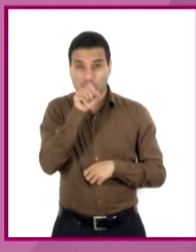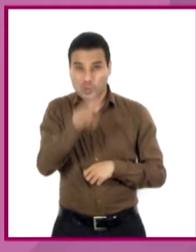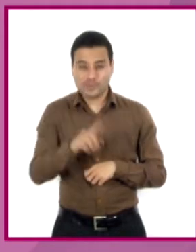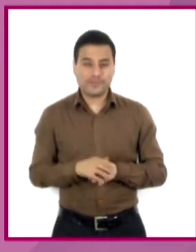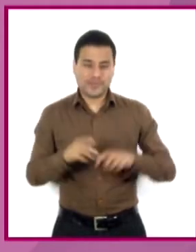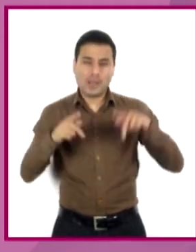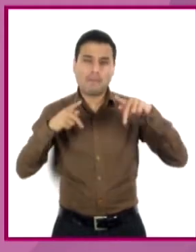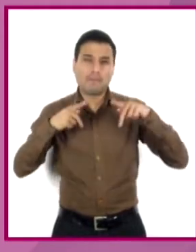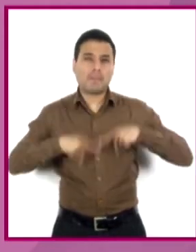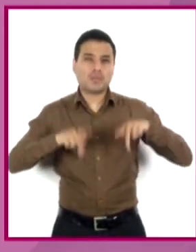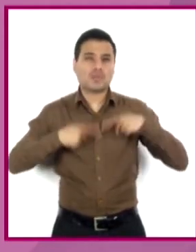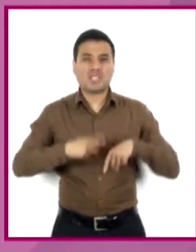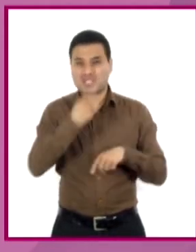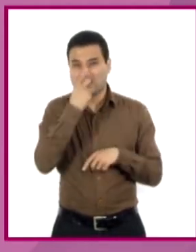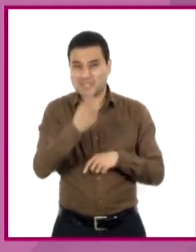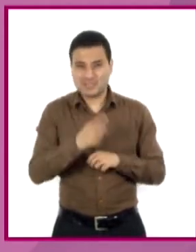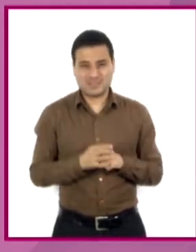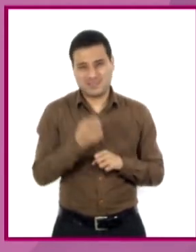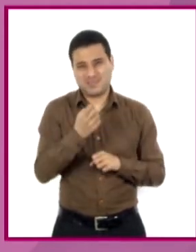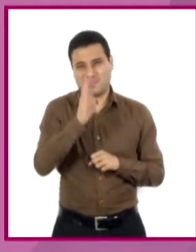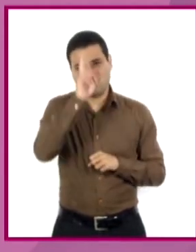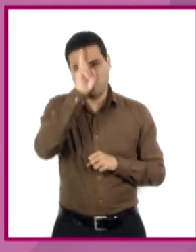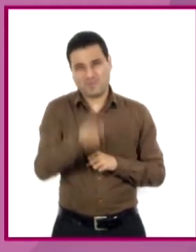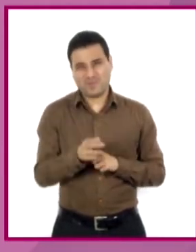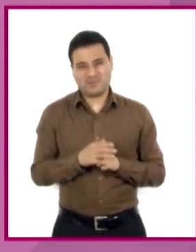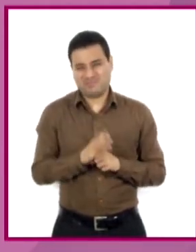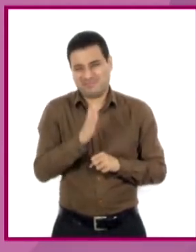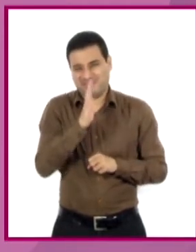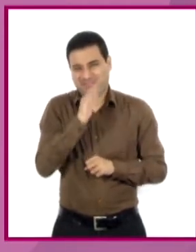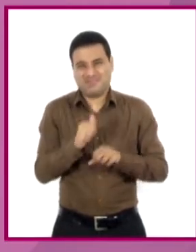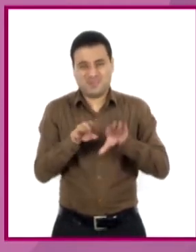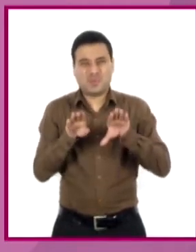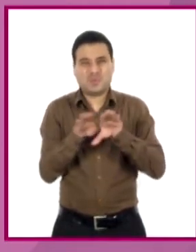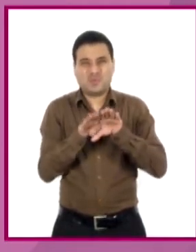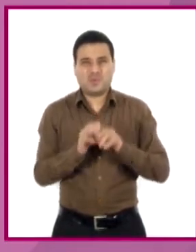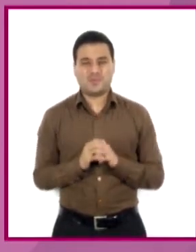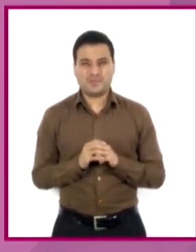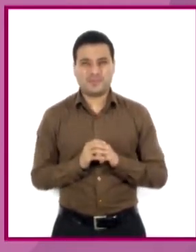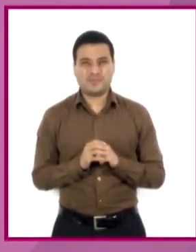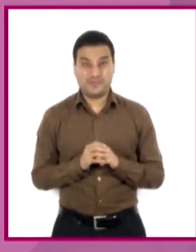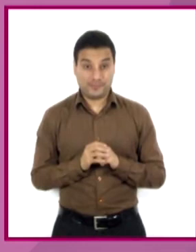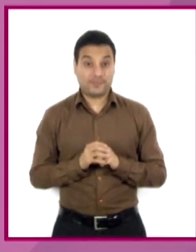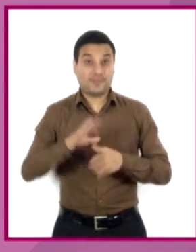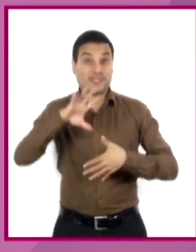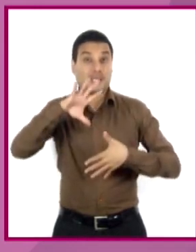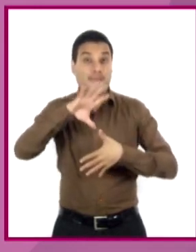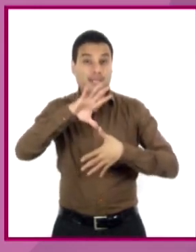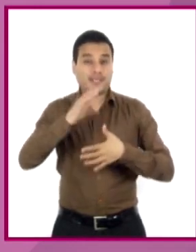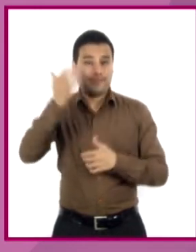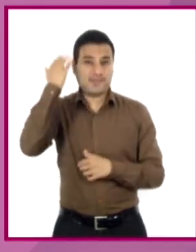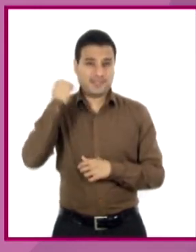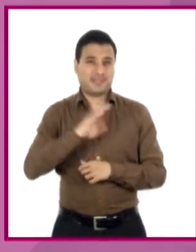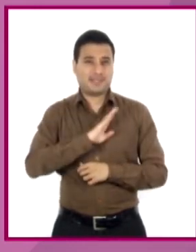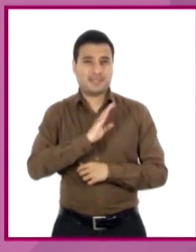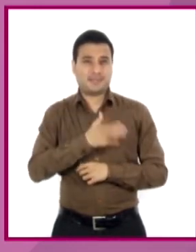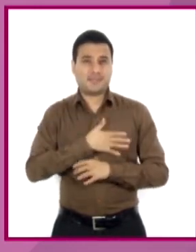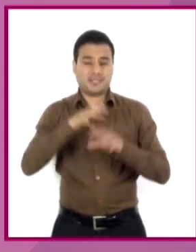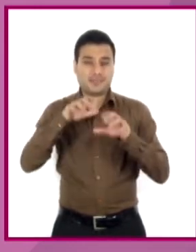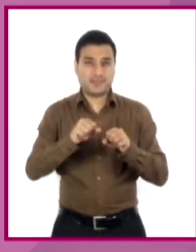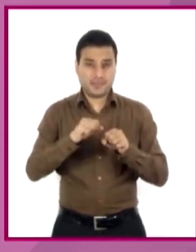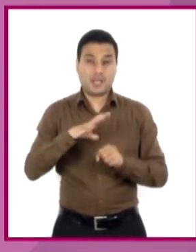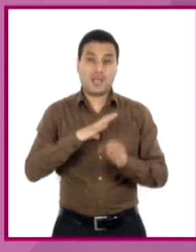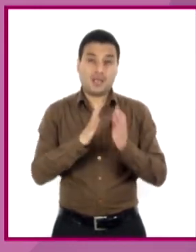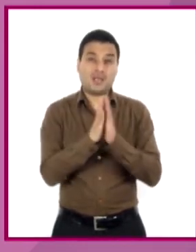pareció adecuada una parte de la historia y lo prohibieron. En América, durante el periodo colonial, fueron